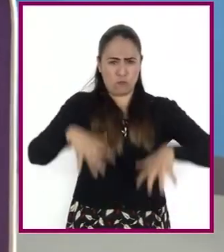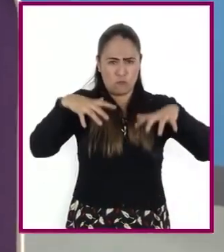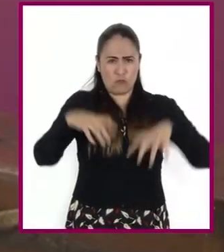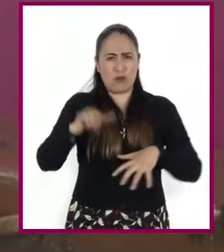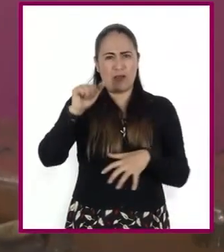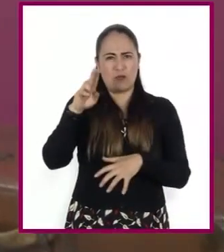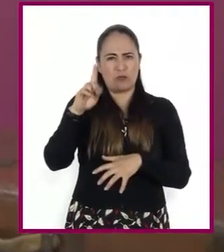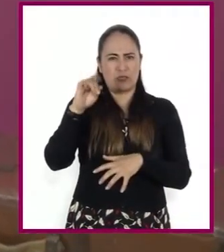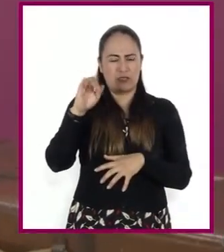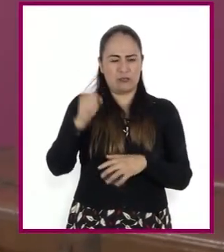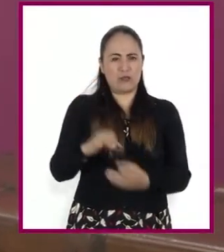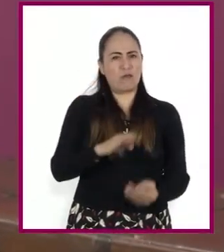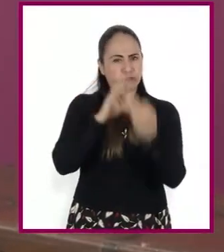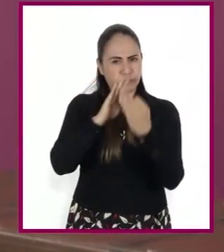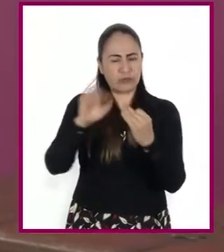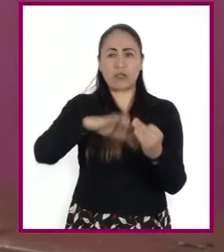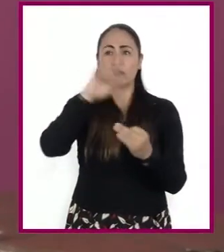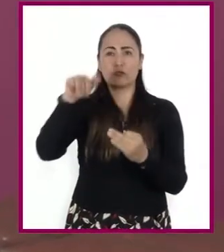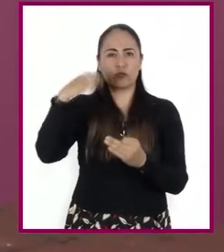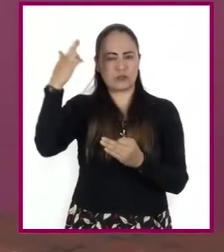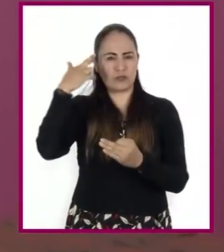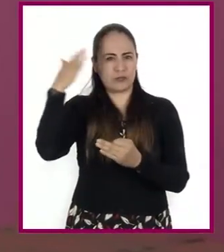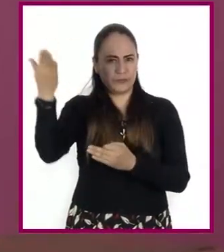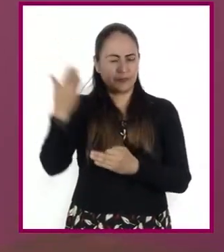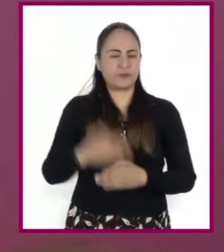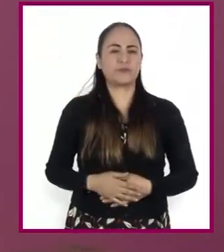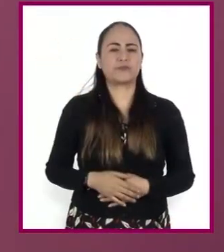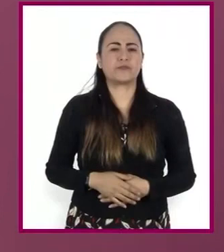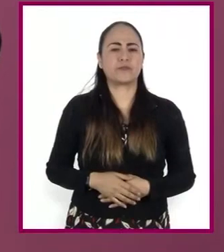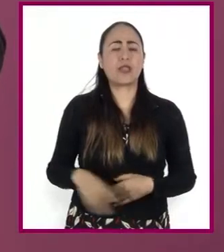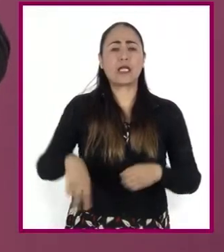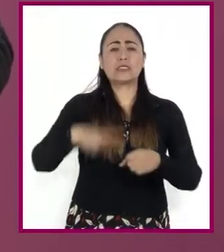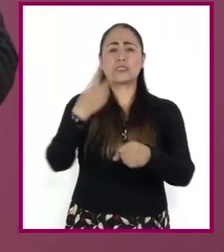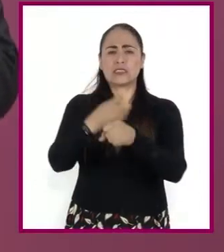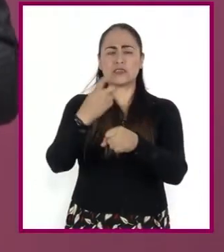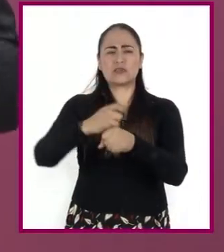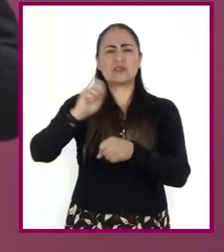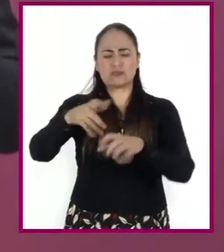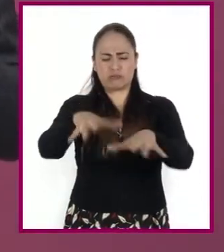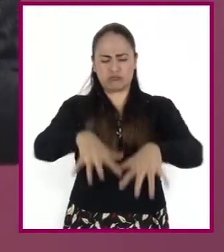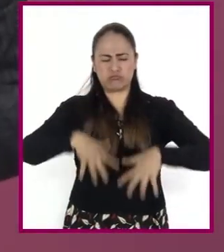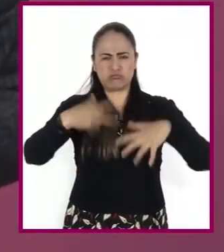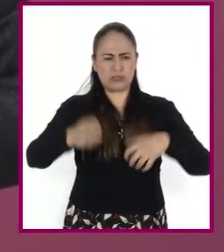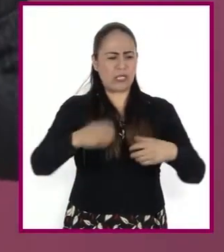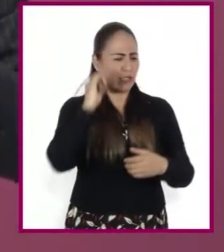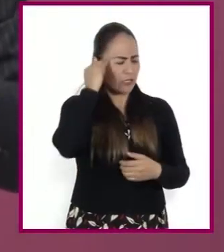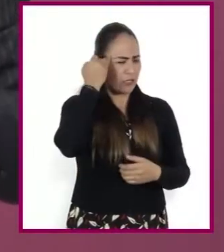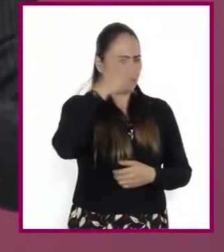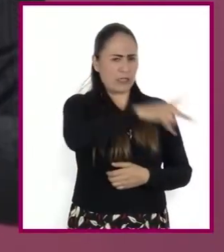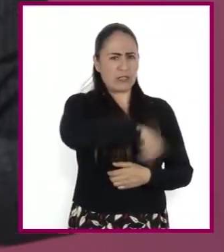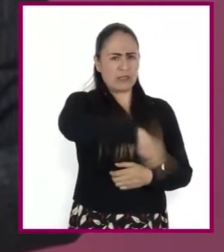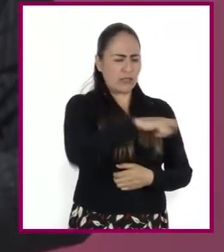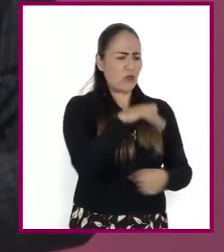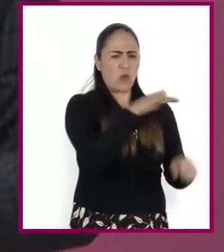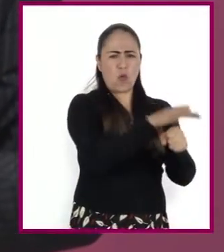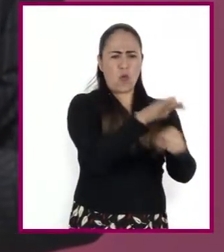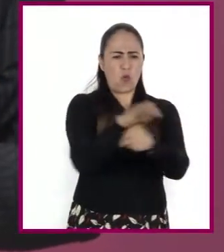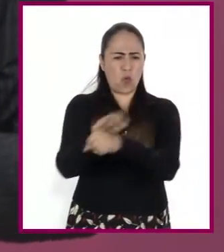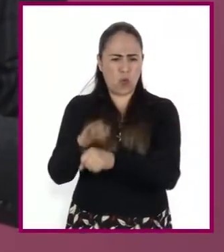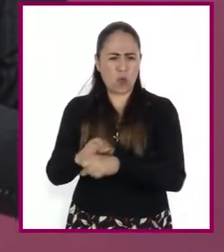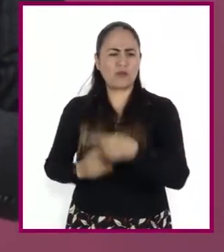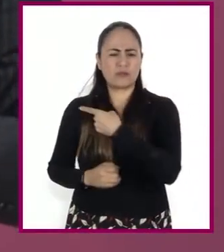Alonso Maldonado, Francisco Seinos y Vasco de Quiroga como los 4 oidores principales, los cuales